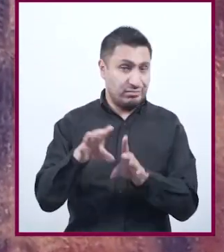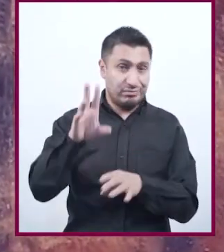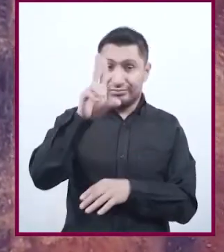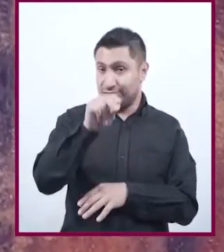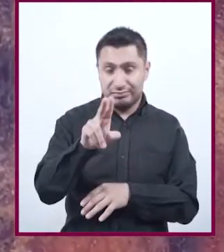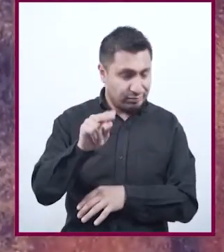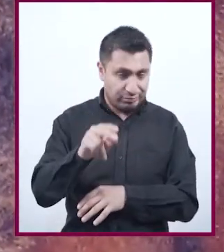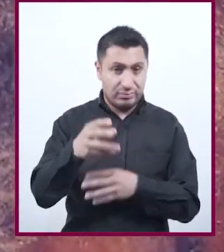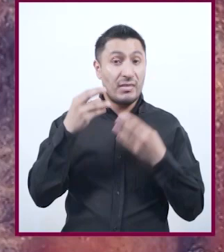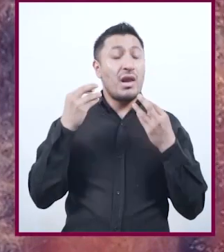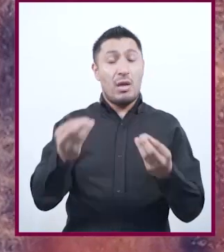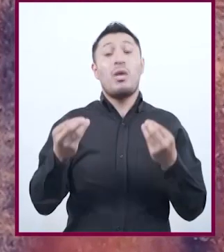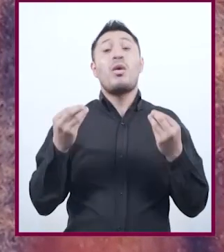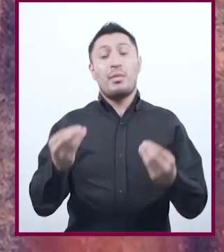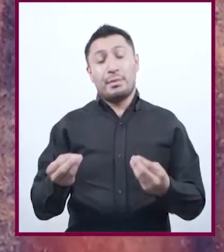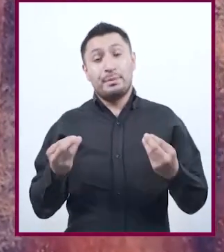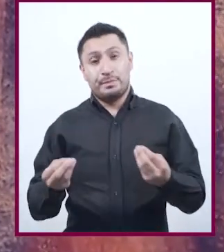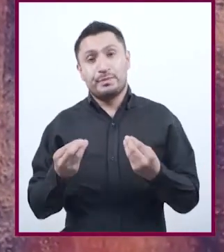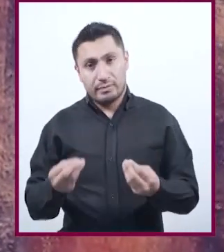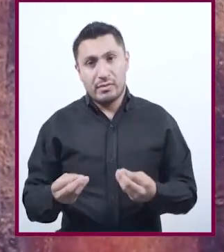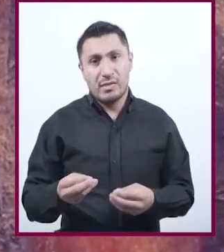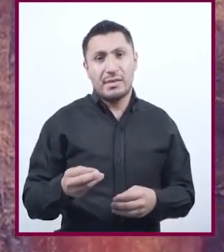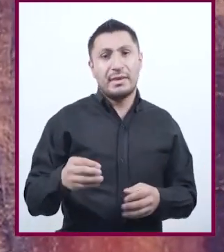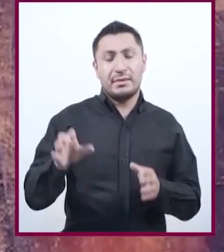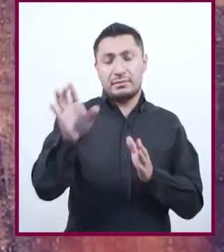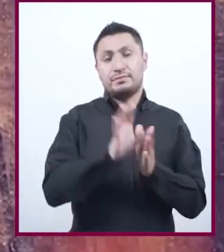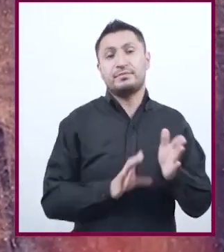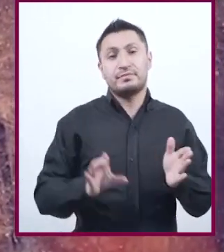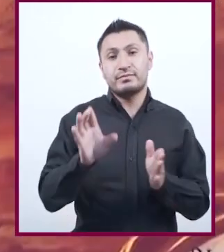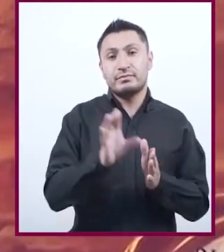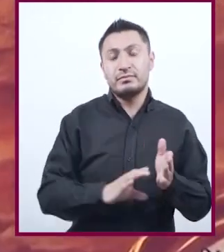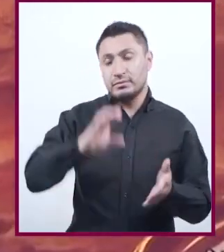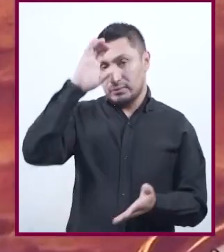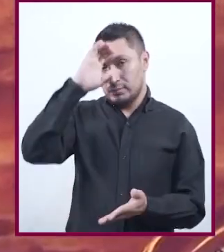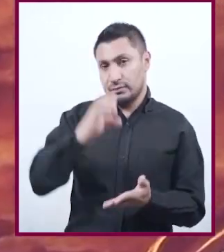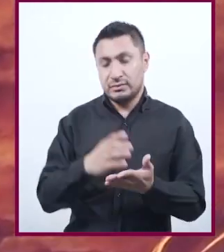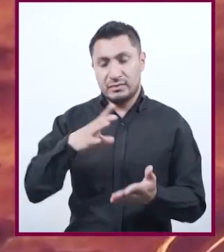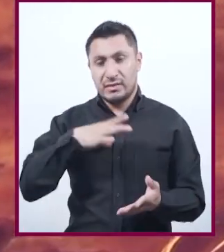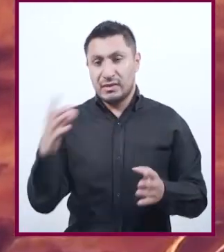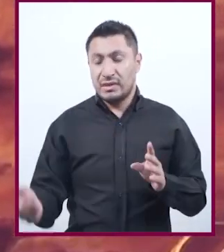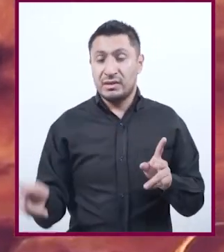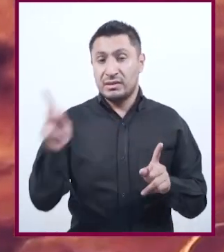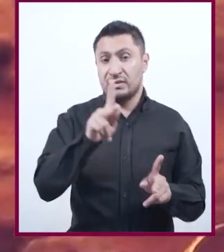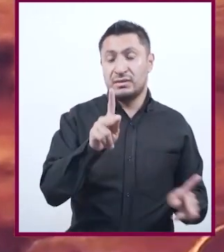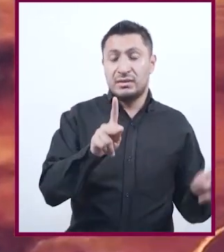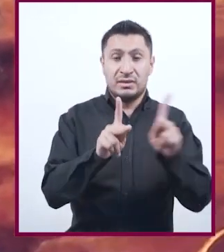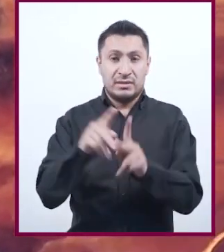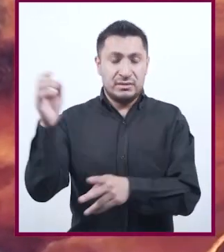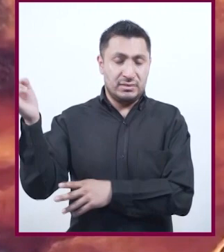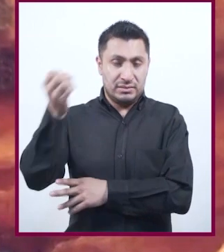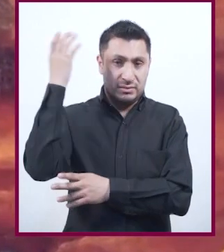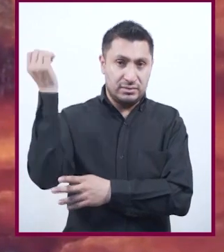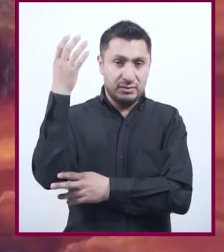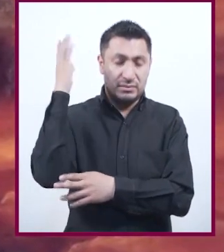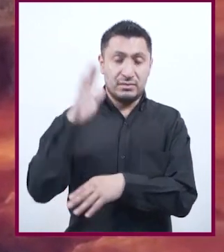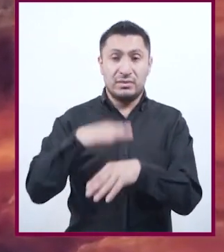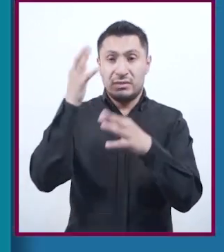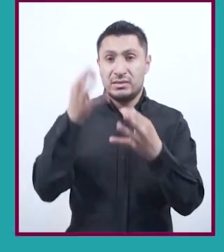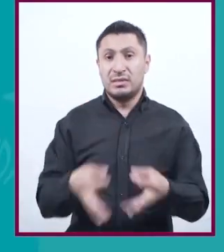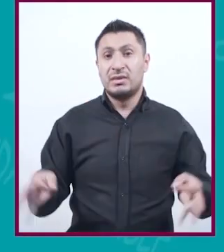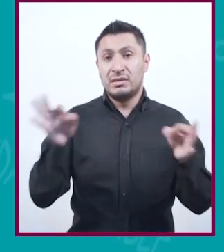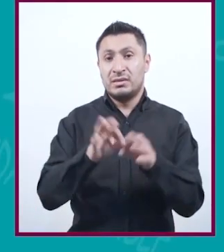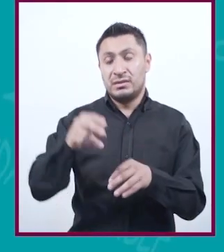del calendario católico coincida con las ceremonias más importantes del México indígena, que era un calendario muy